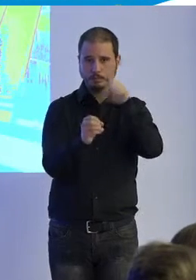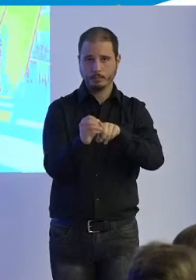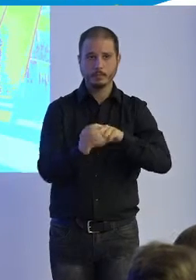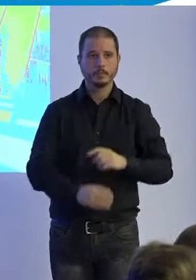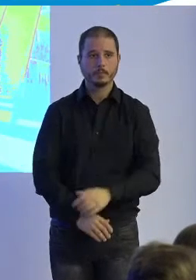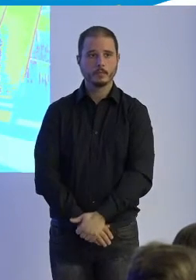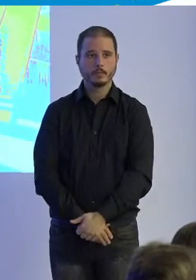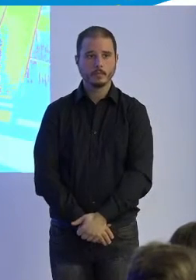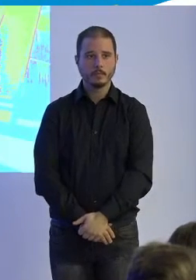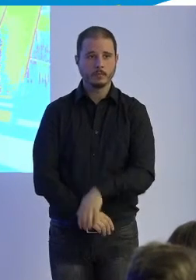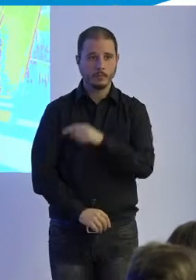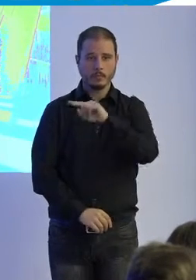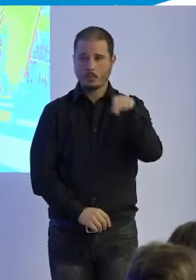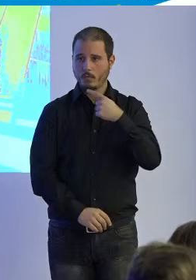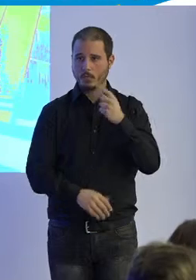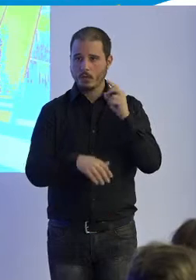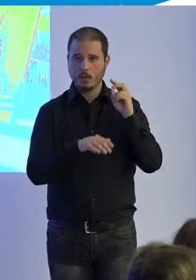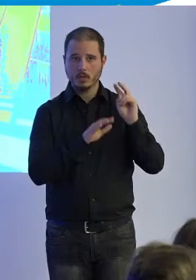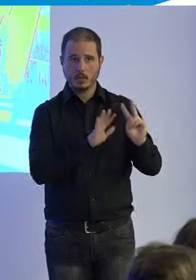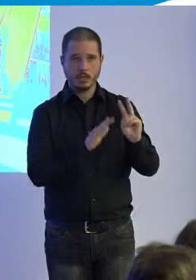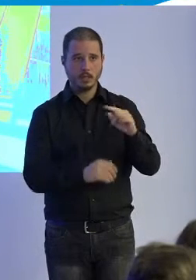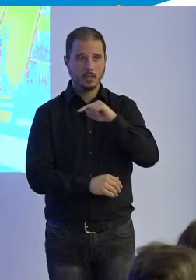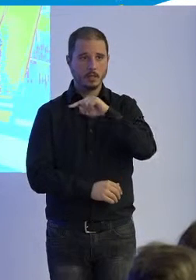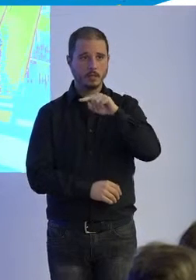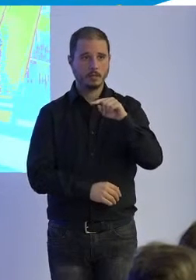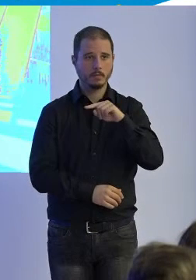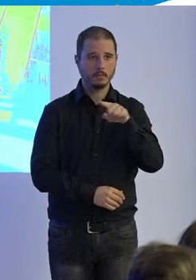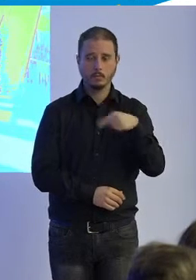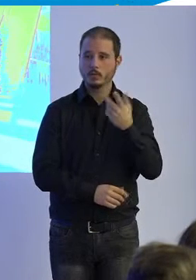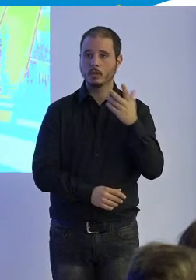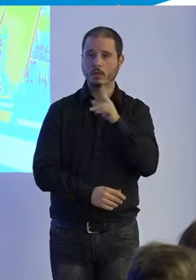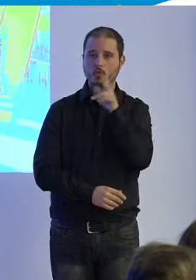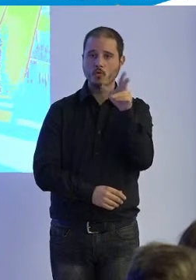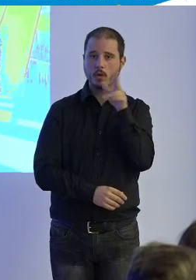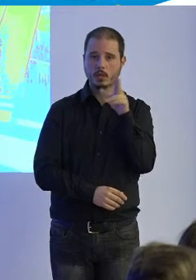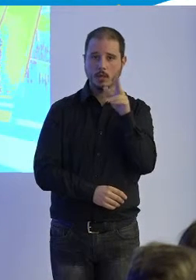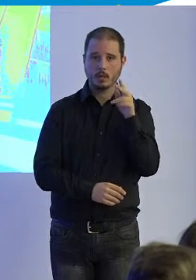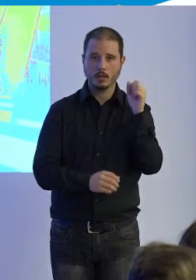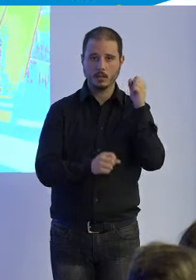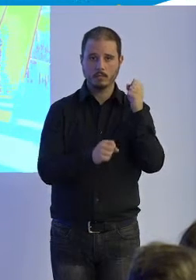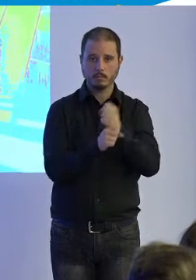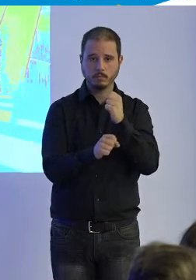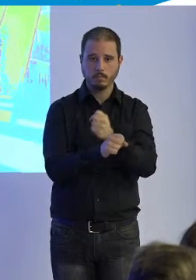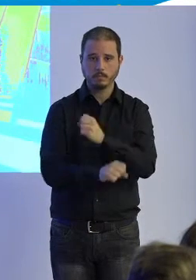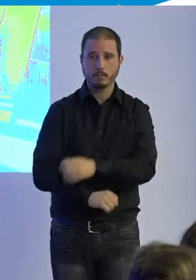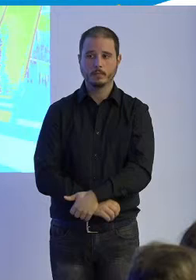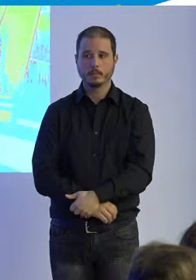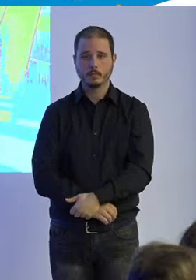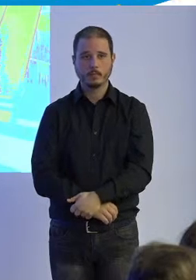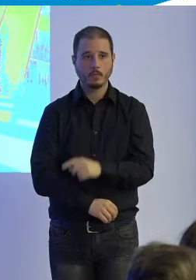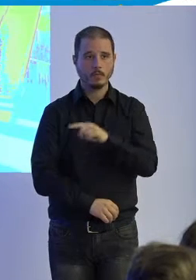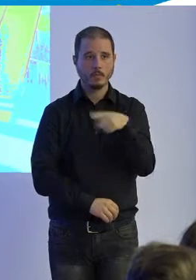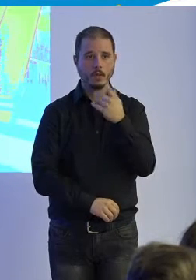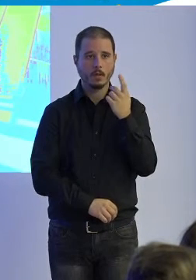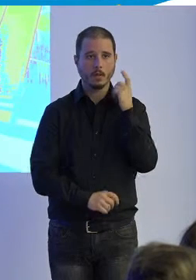Esta gente esos 7, son los que estamos en Huesca, y tratamos de traer, y